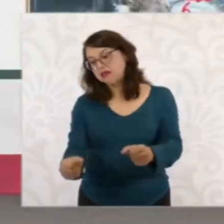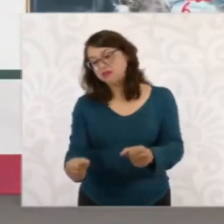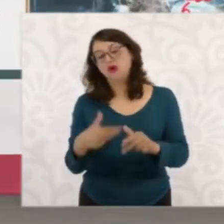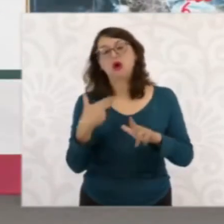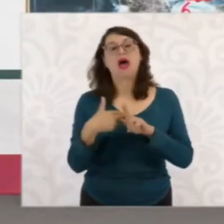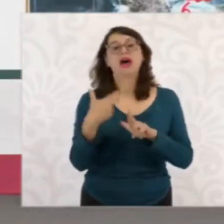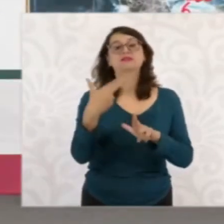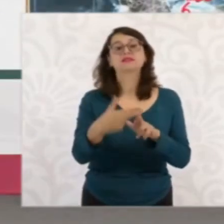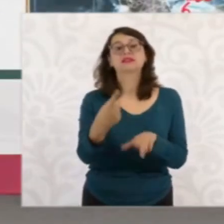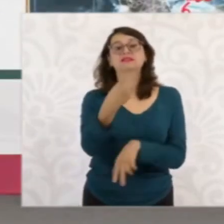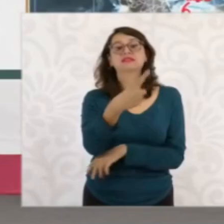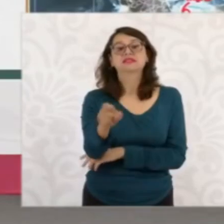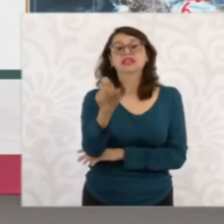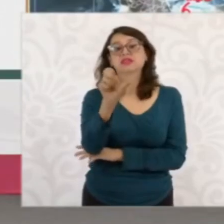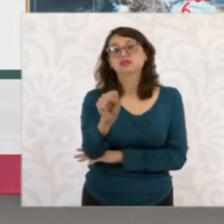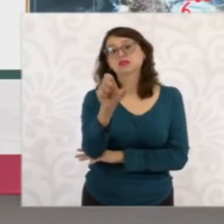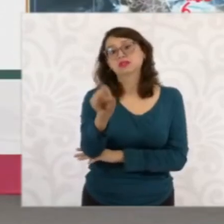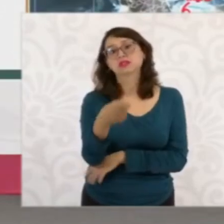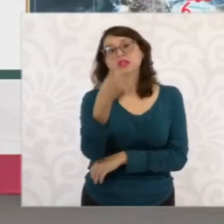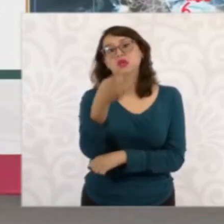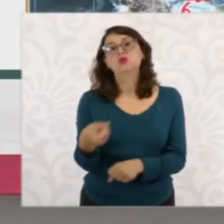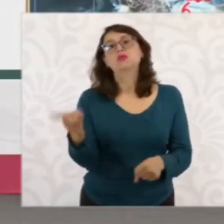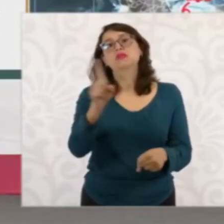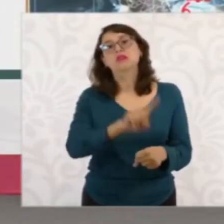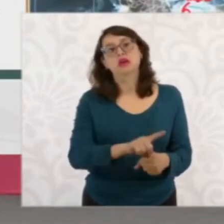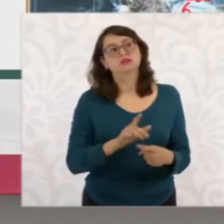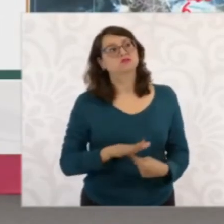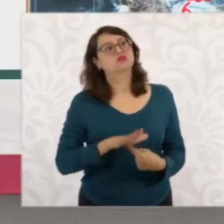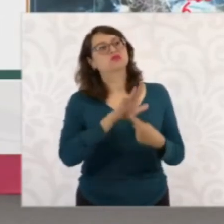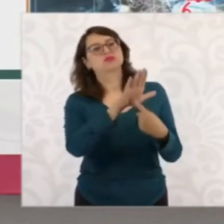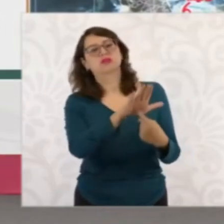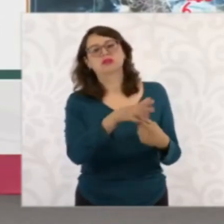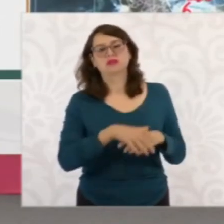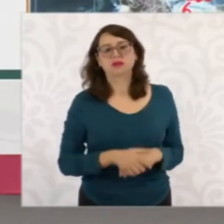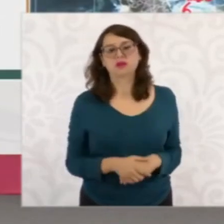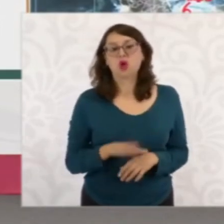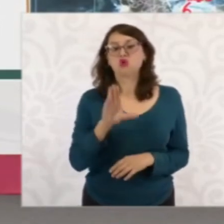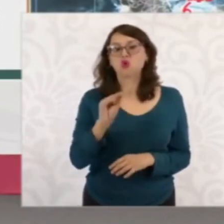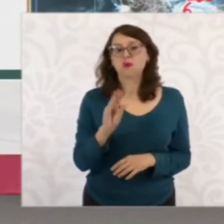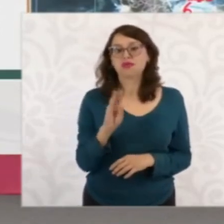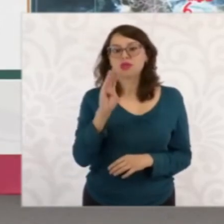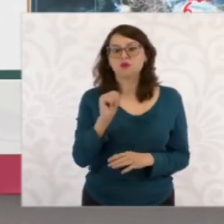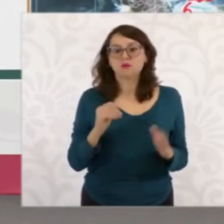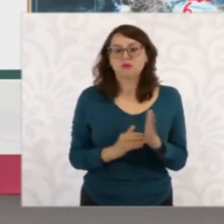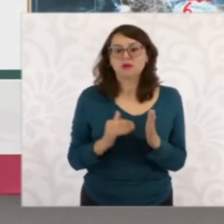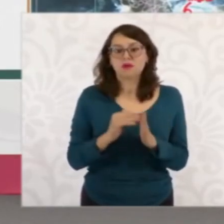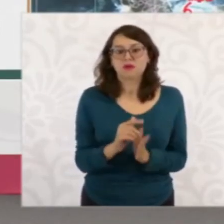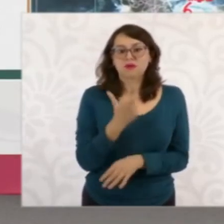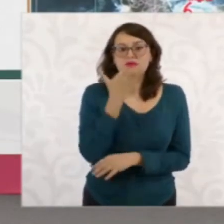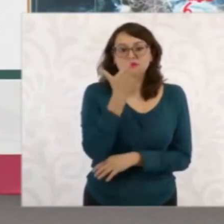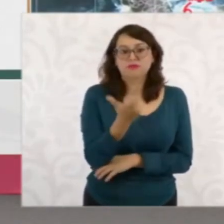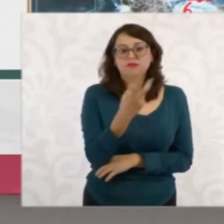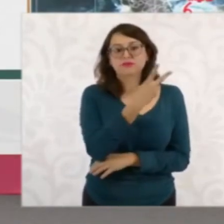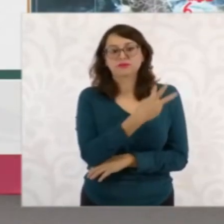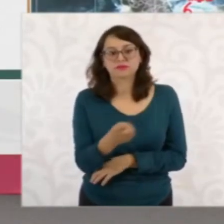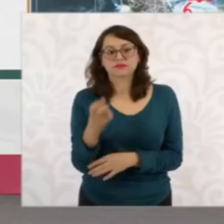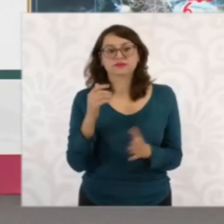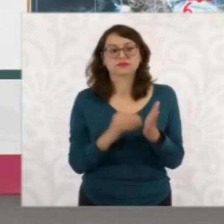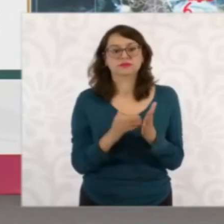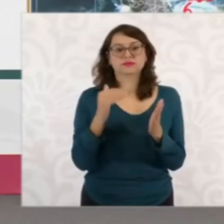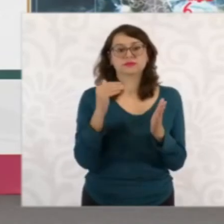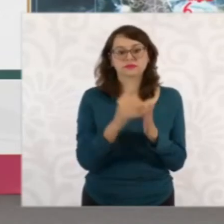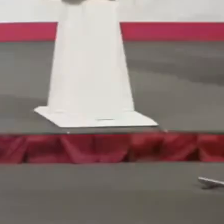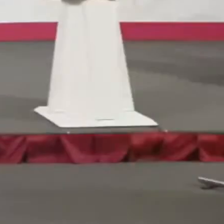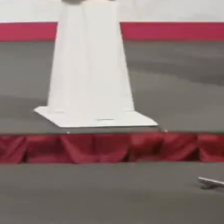160 días en comprobar en qué lo gastaron. 99 millones de pesos y 200 millones de los